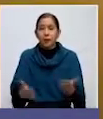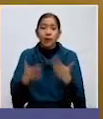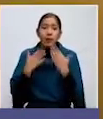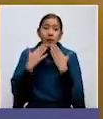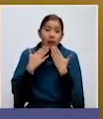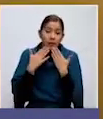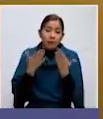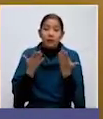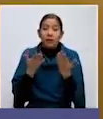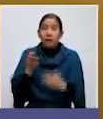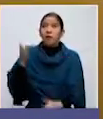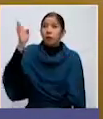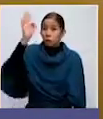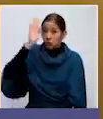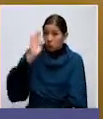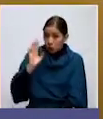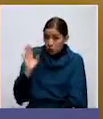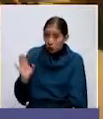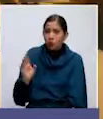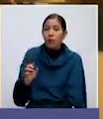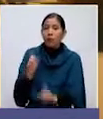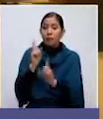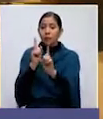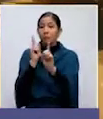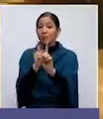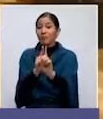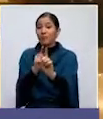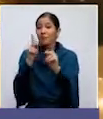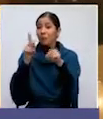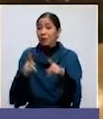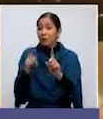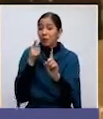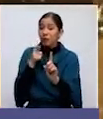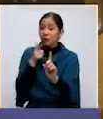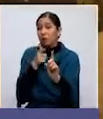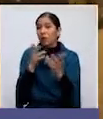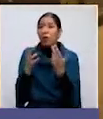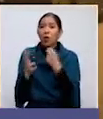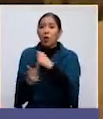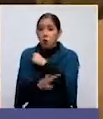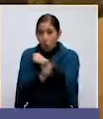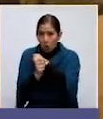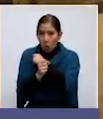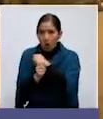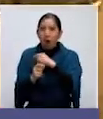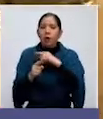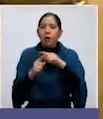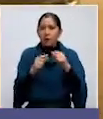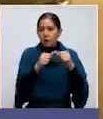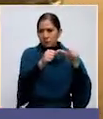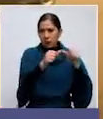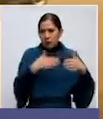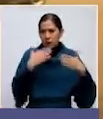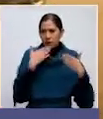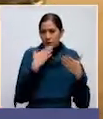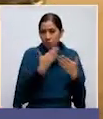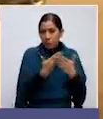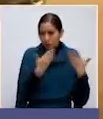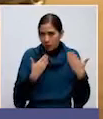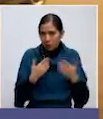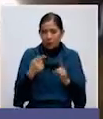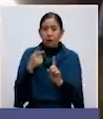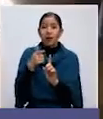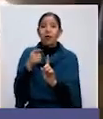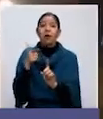bueno, el víctima se encuentra estable, justamente recibió tres impactos de bala. Bueno,